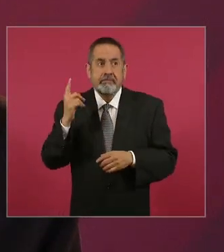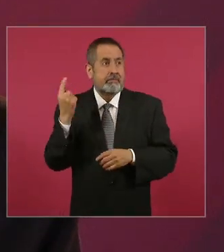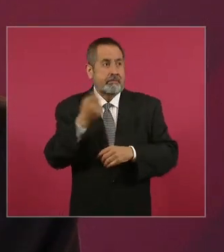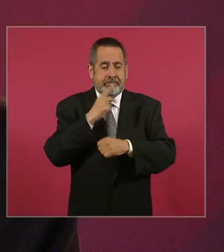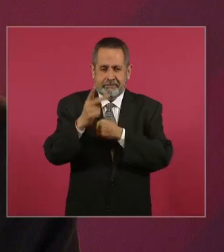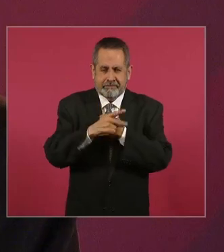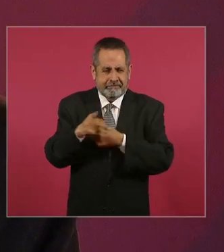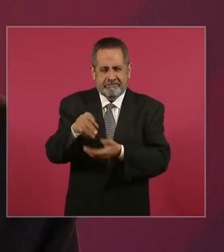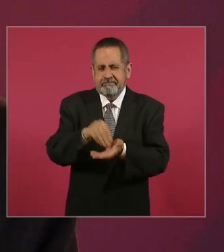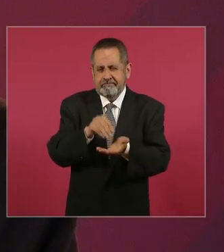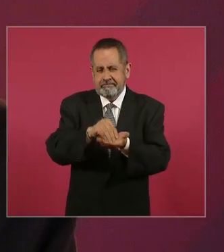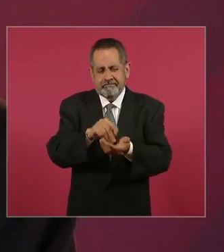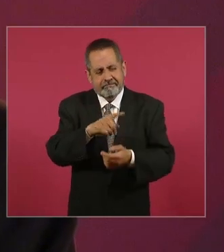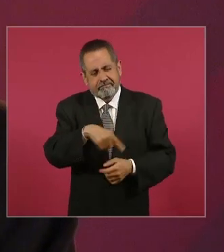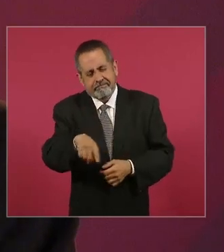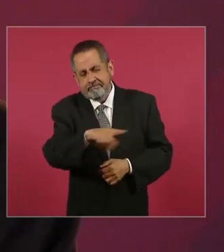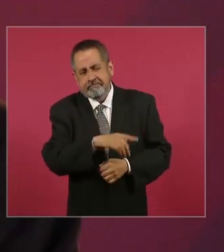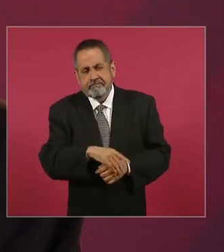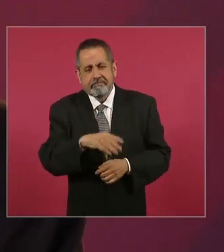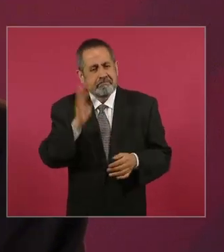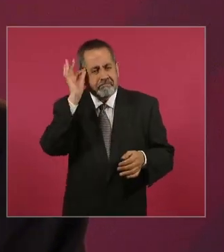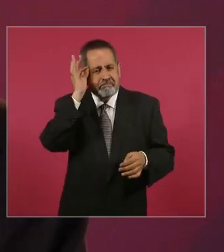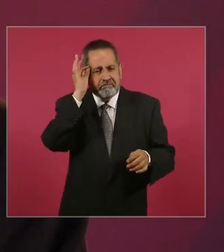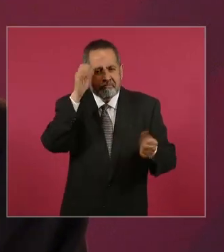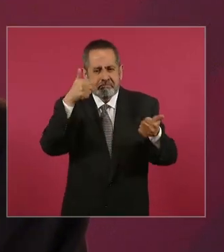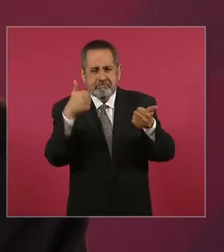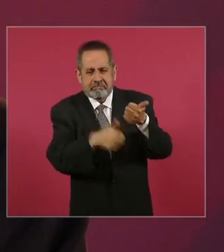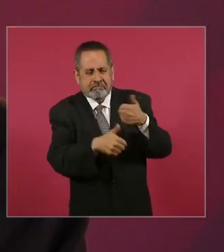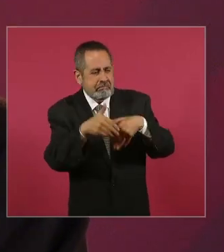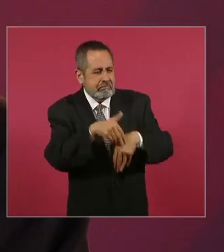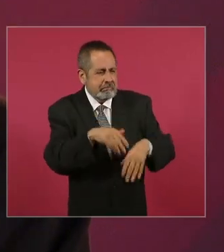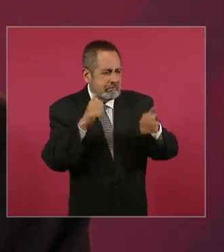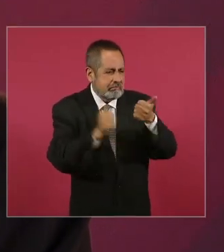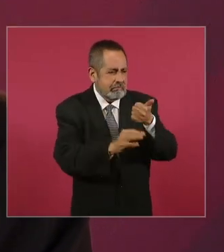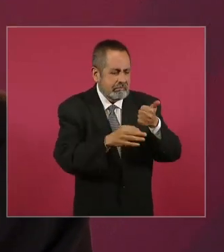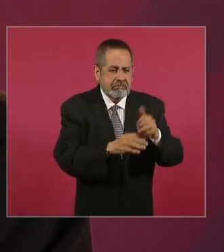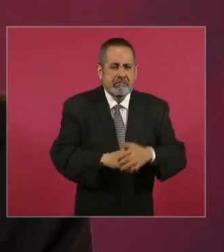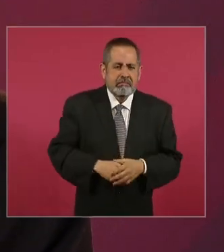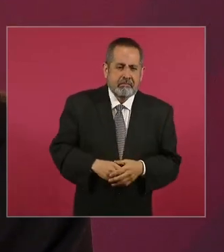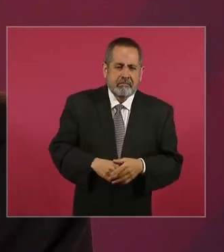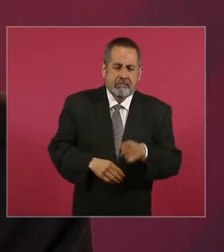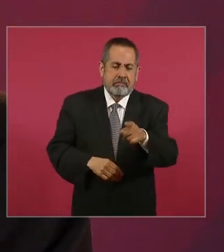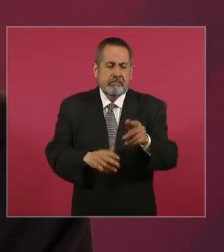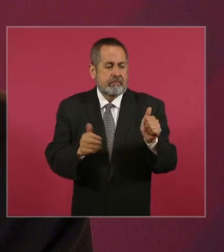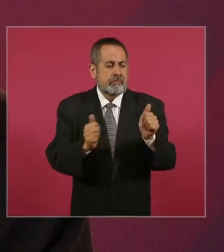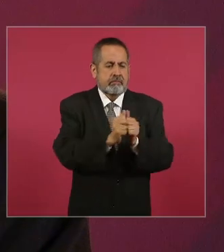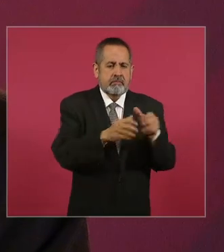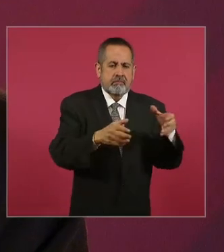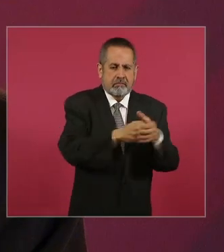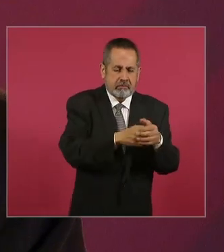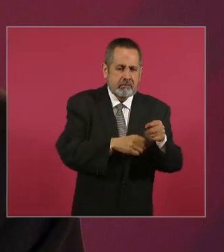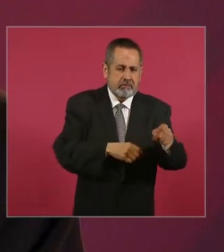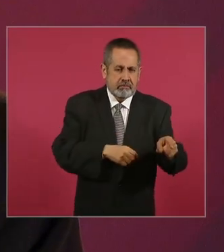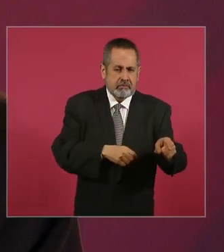un periodismo servil. Así, ¿sí? También hay periodismo vinculado, servil, por favor, de usted,